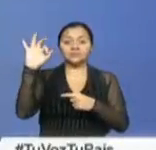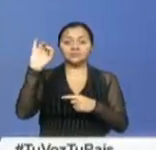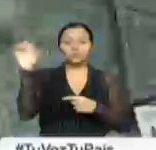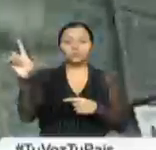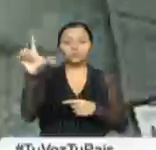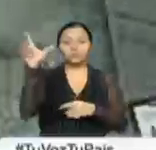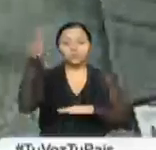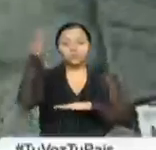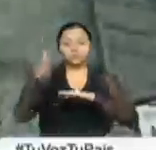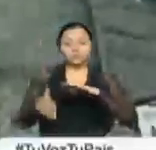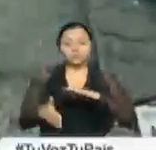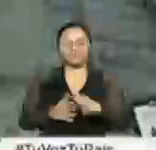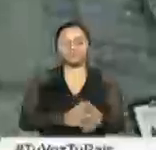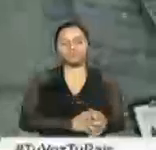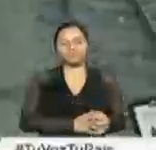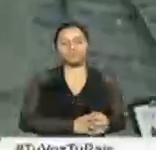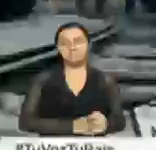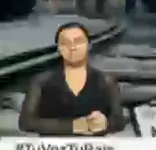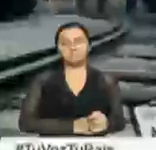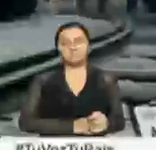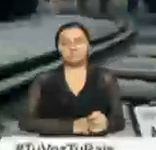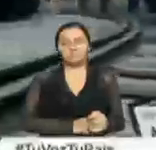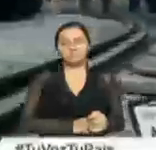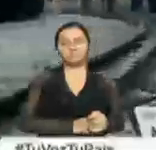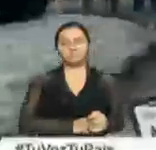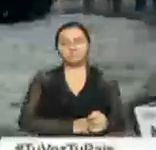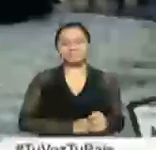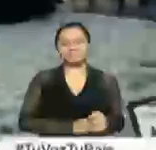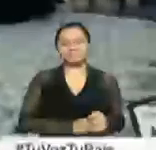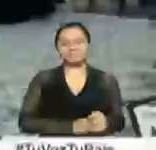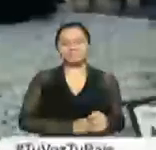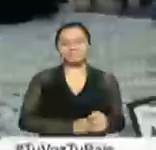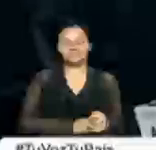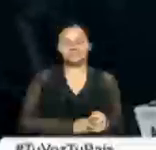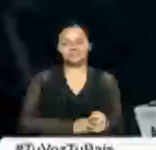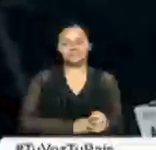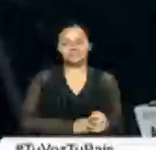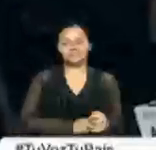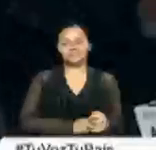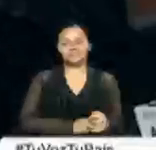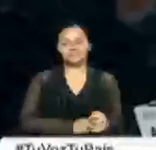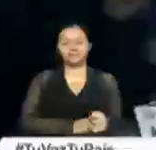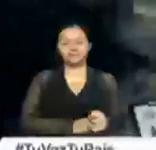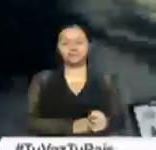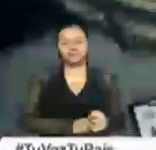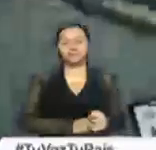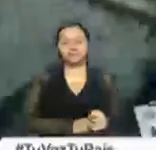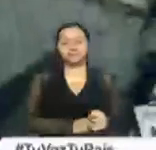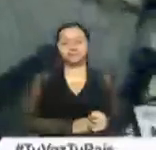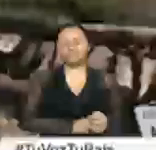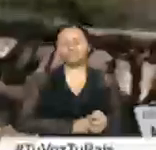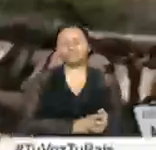www.worldtravelawards.com/vote hasta el 19 de julio. Luis Andrade, Noticiero Ciudadano.